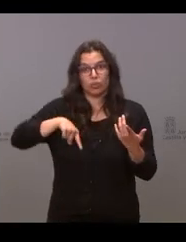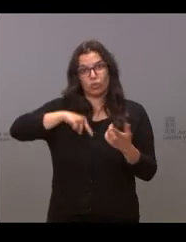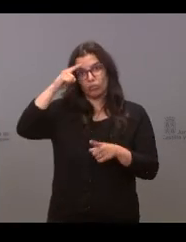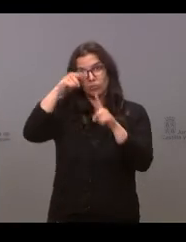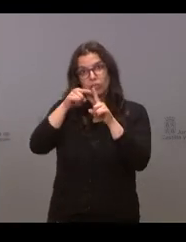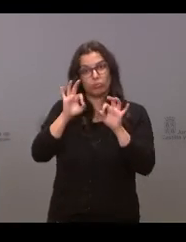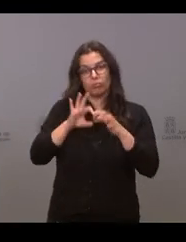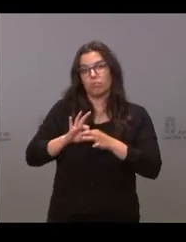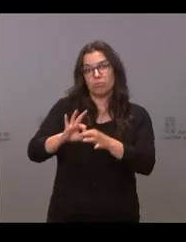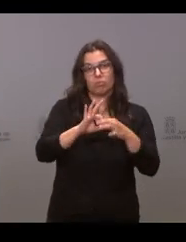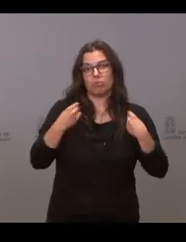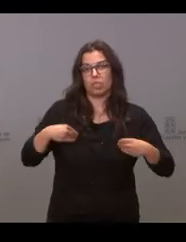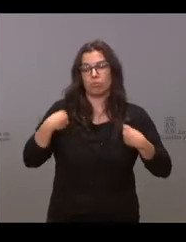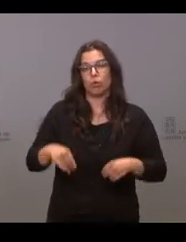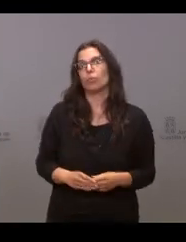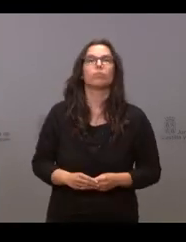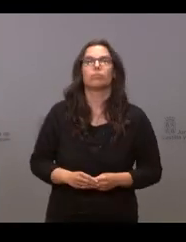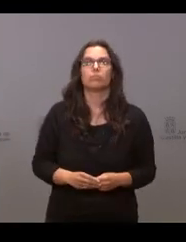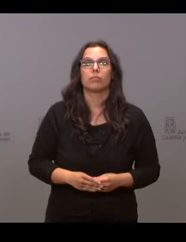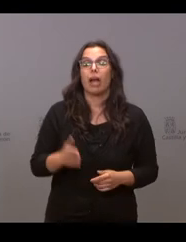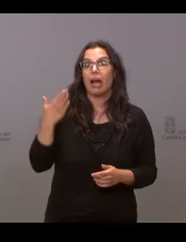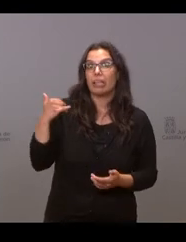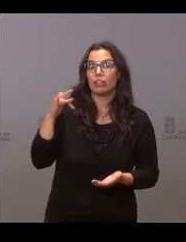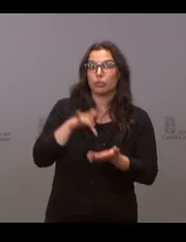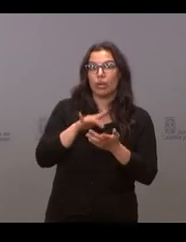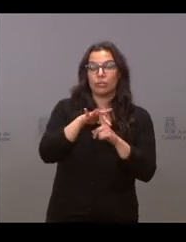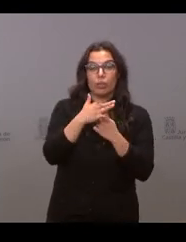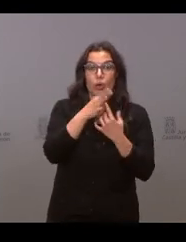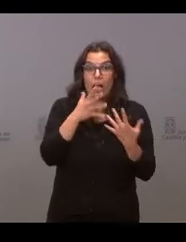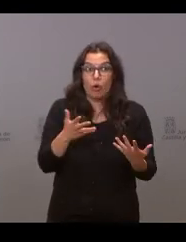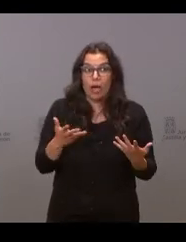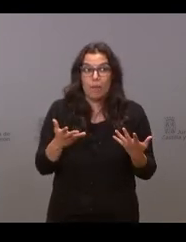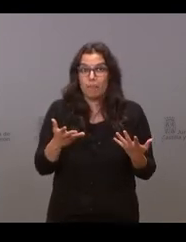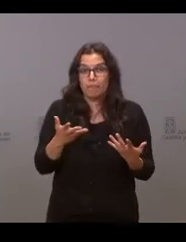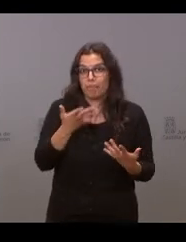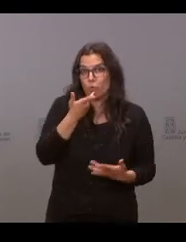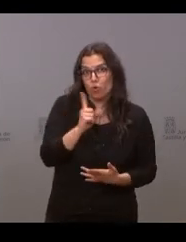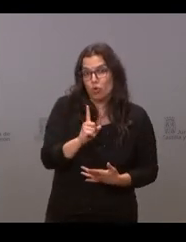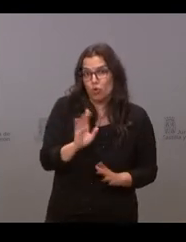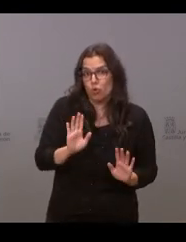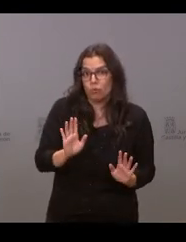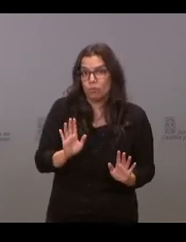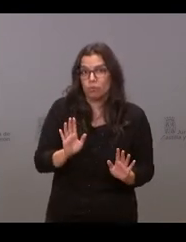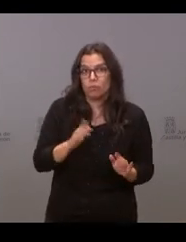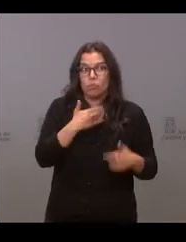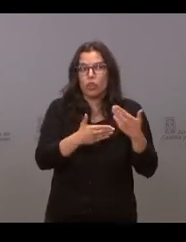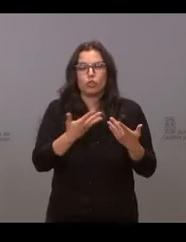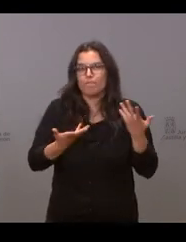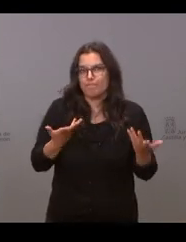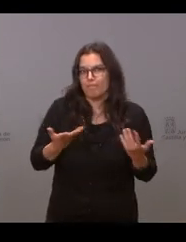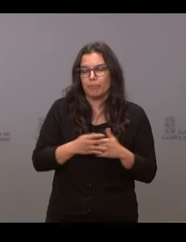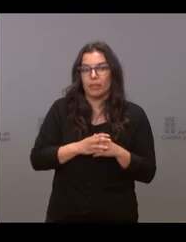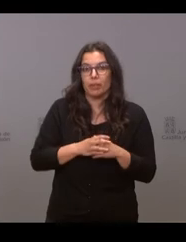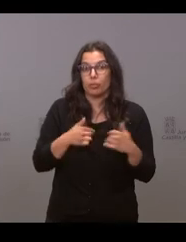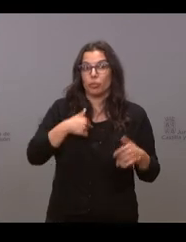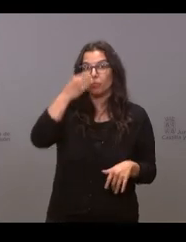yo creo que más allá de lo que ocurriera ayer que en estos momentos no desconozco el proceso yo creo que